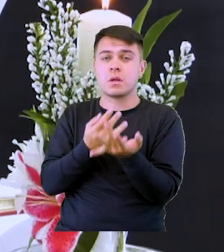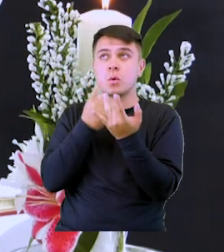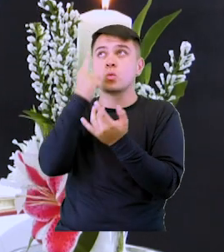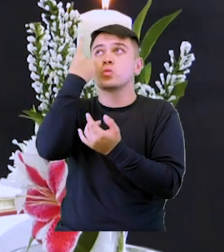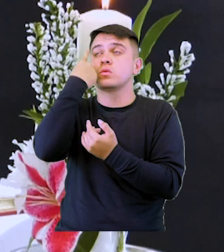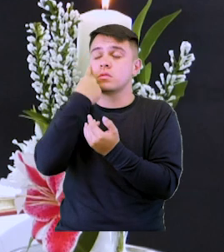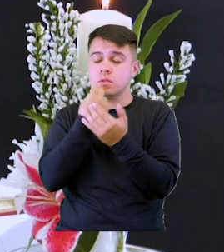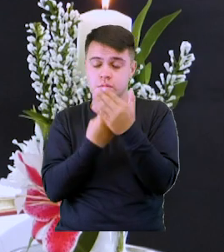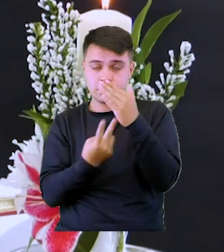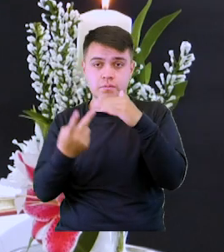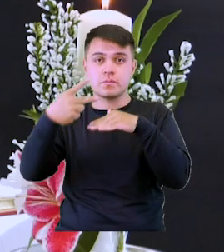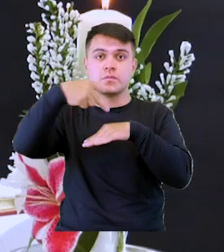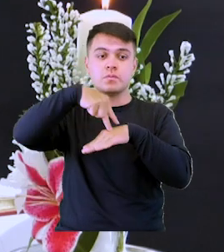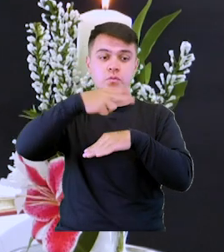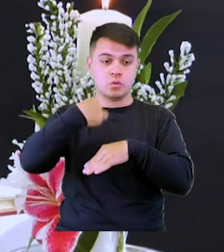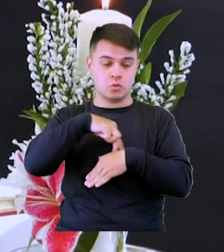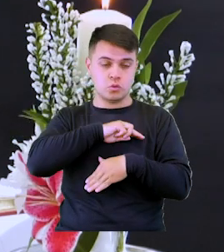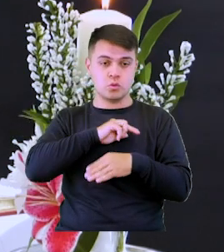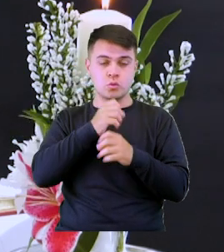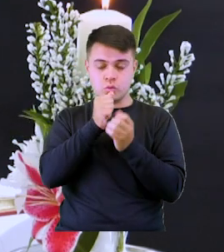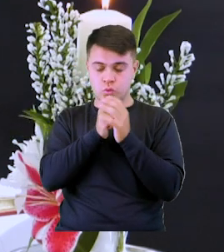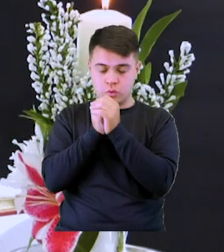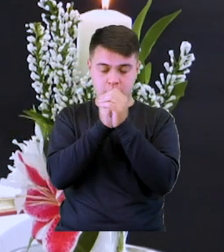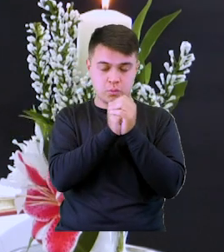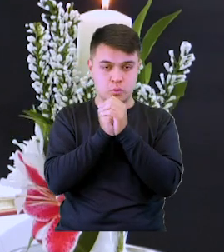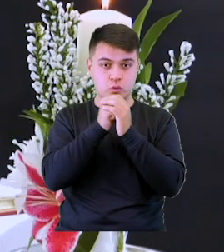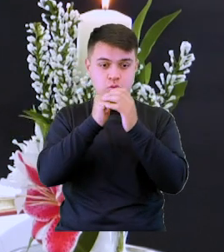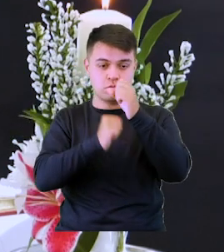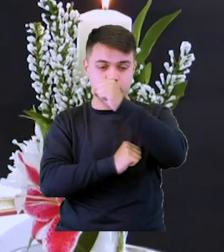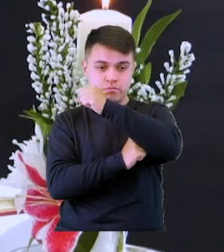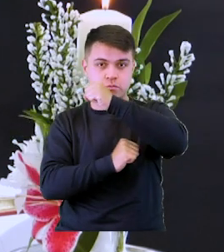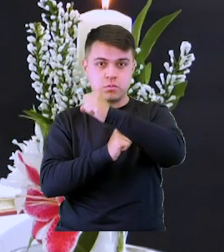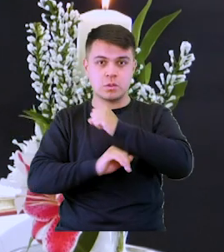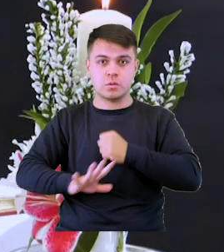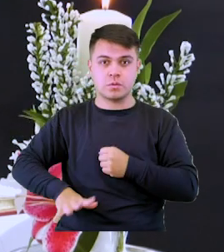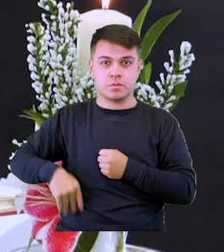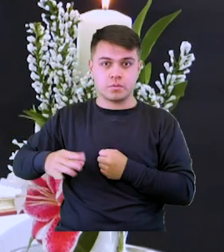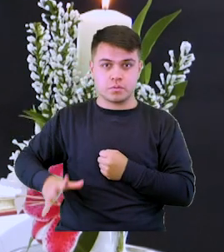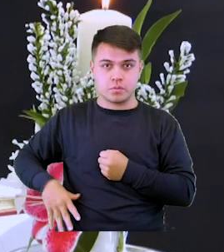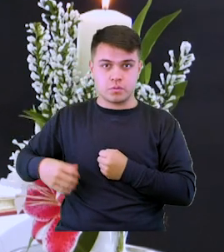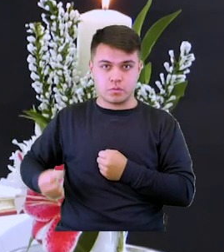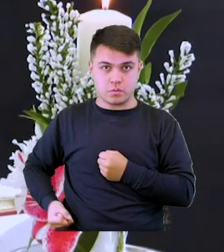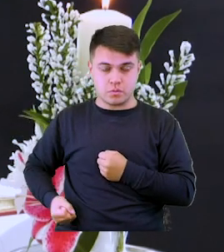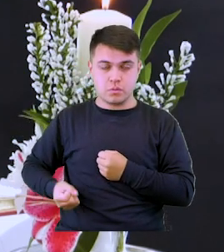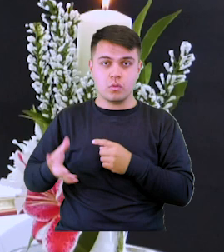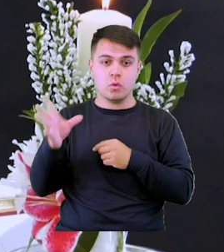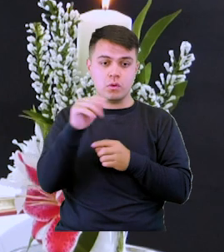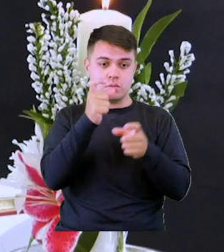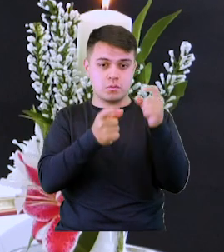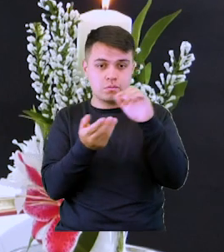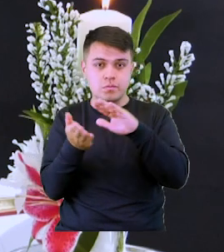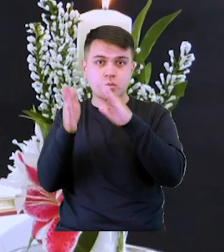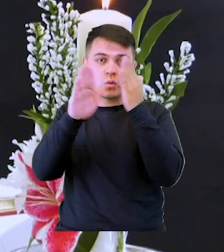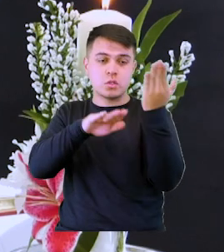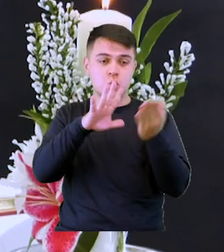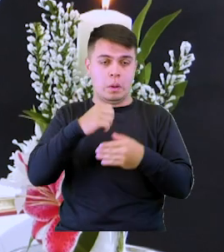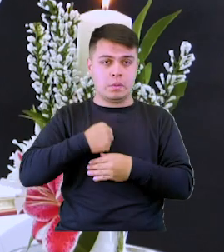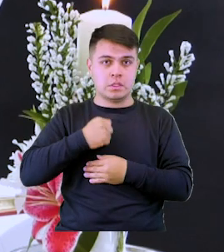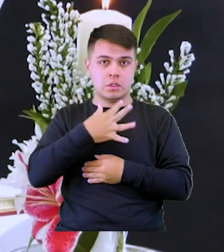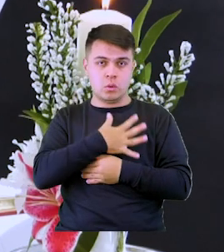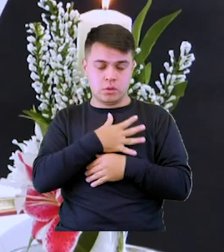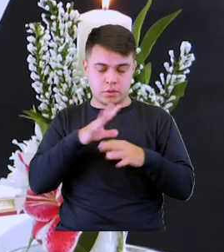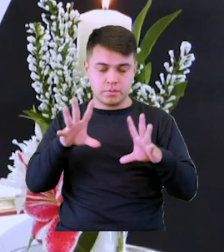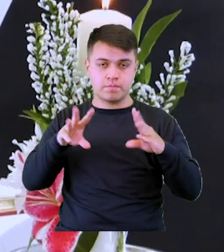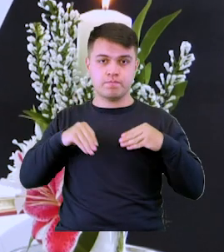resurrección. Oramos por nuestro fundador, Fray Guillermo de Castellana, y todos los que han muerto en tu misericordia, admítelos